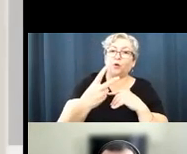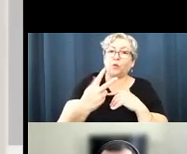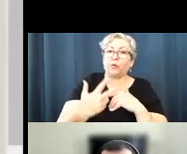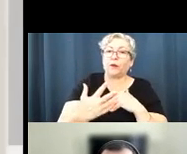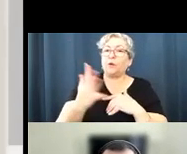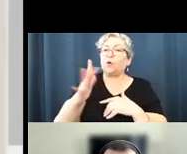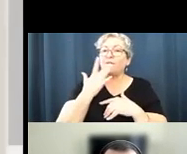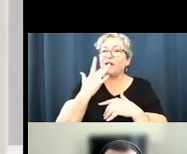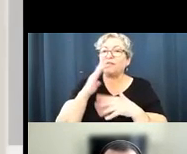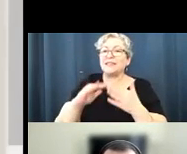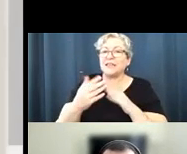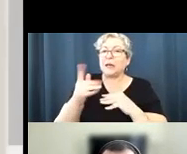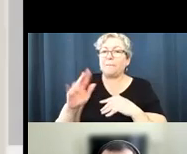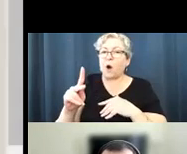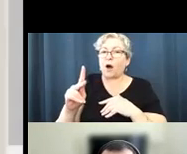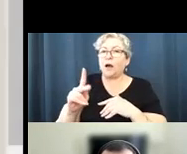hay tres filas